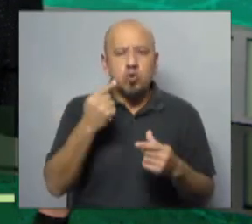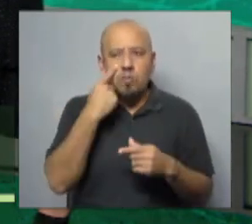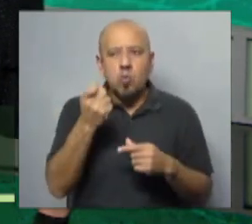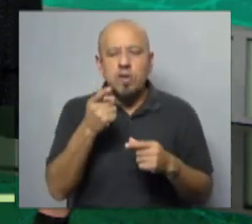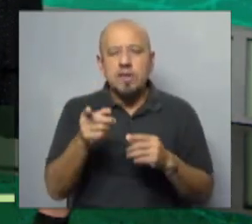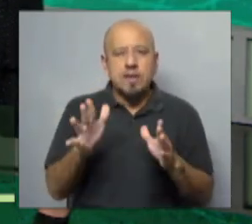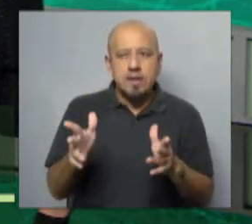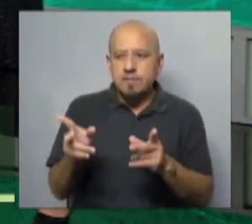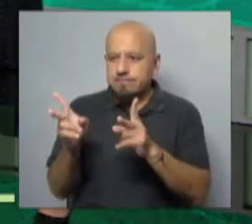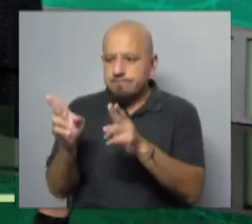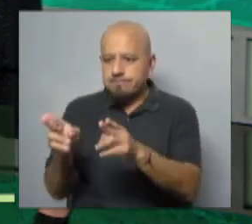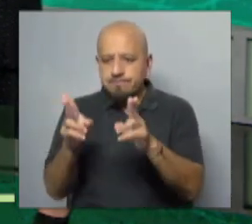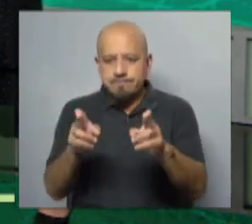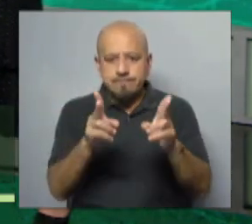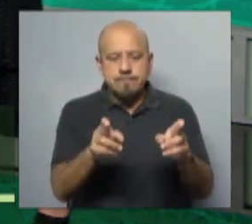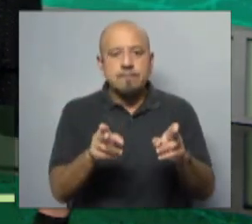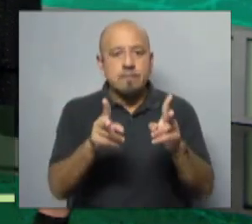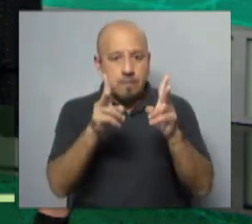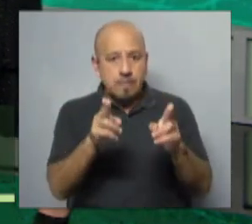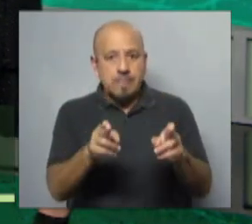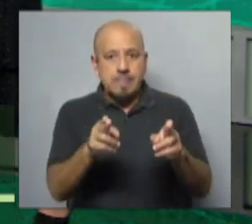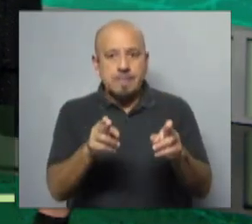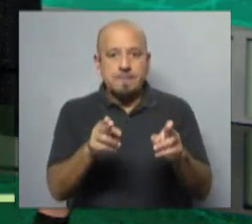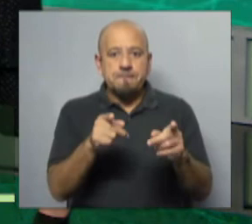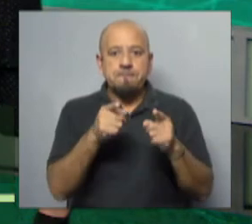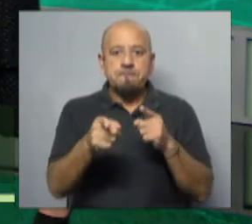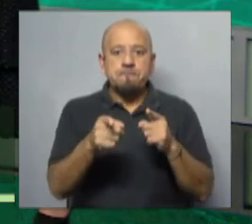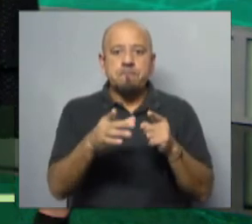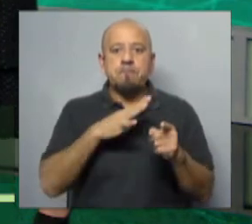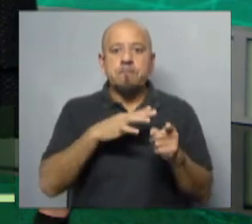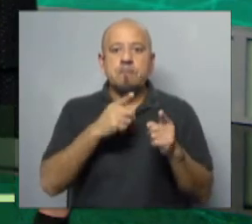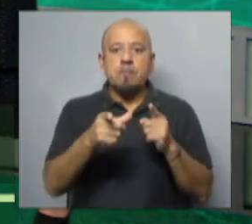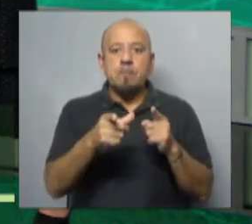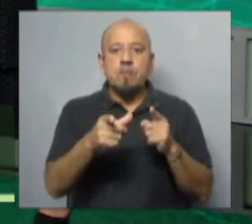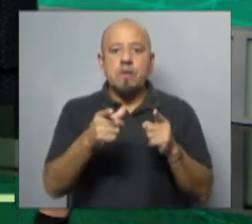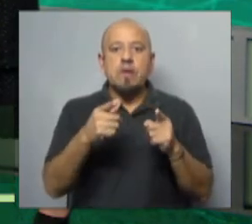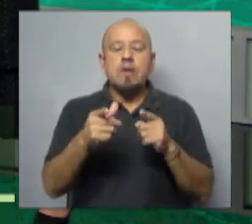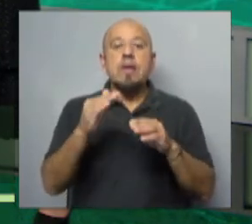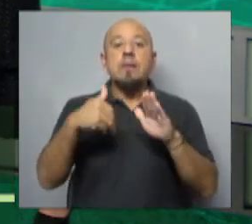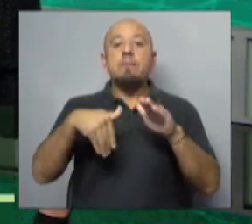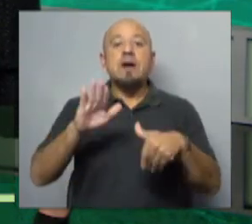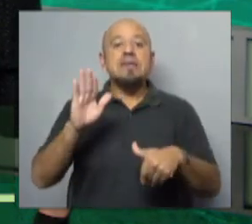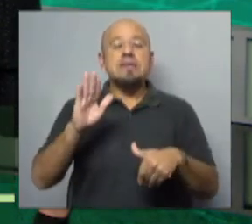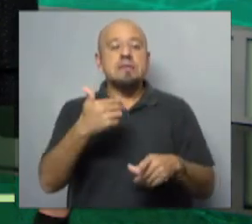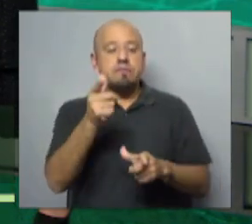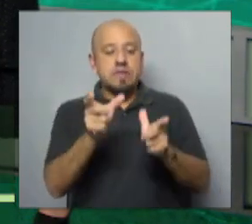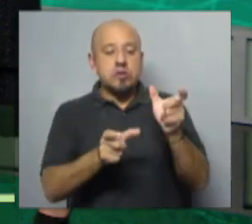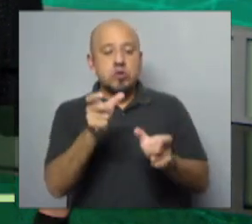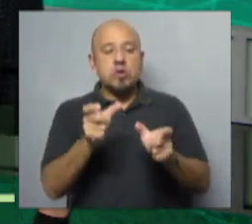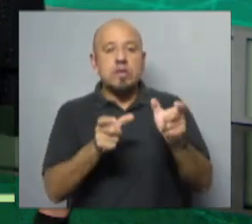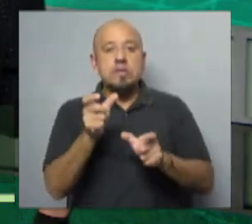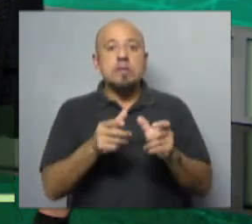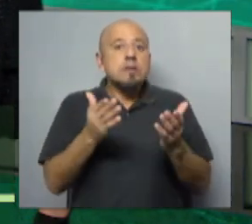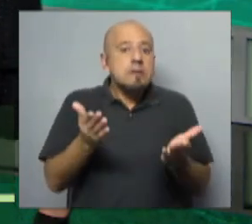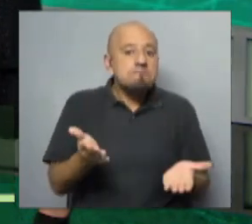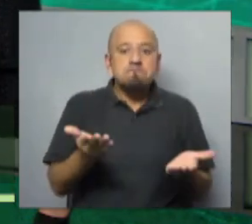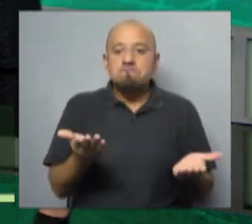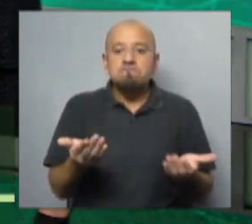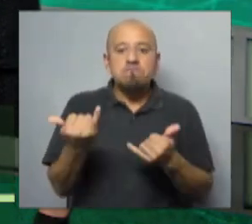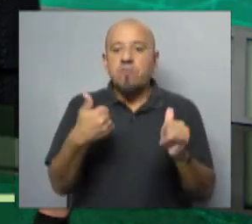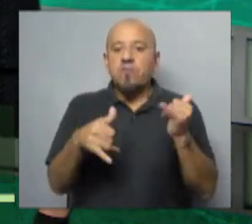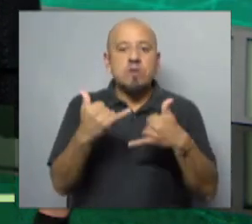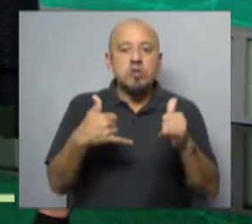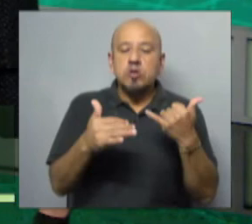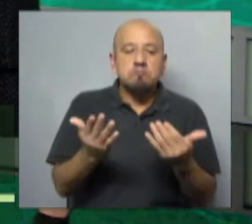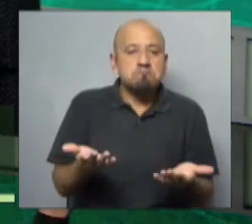justamente en este segmento es donde ubicamos la mayor cantidad de gente que dice que no tiene información aún